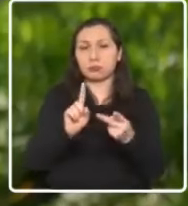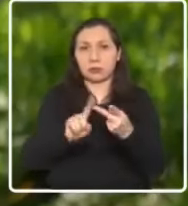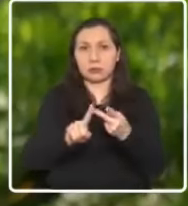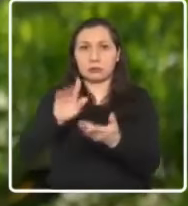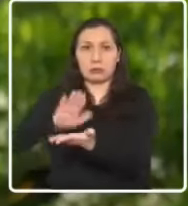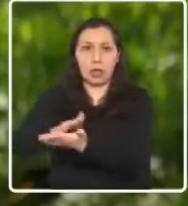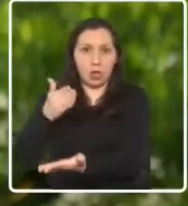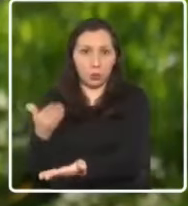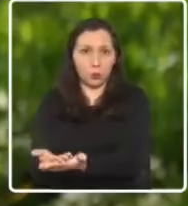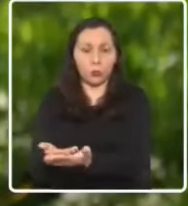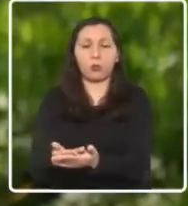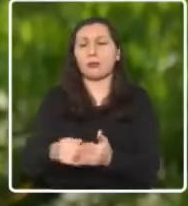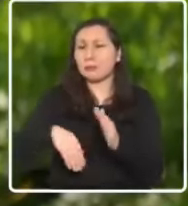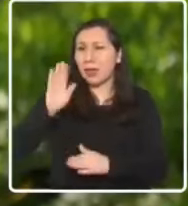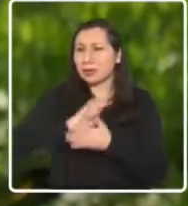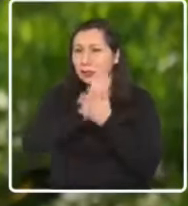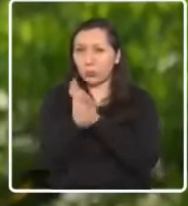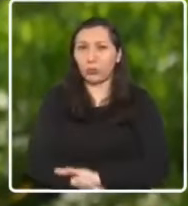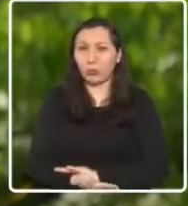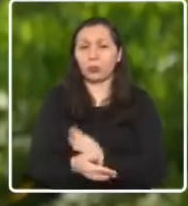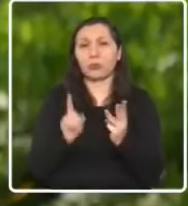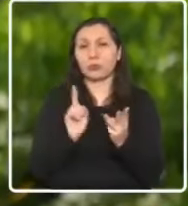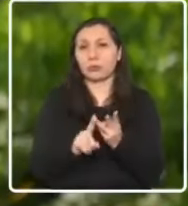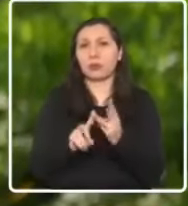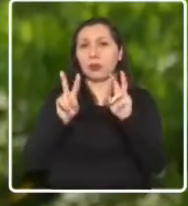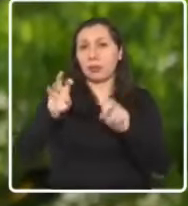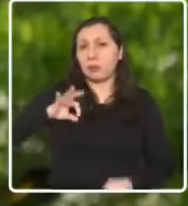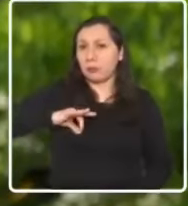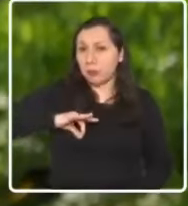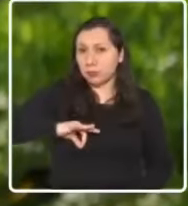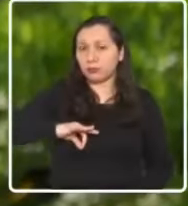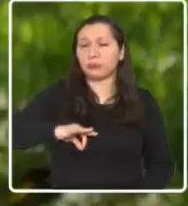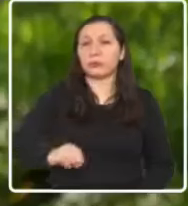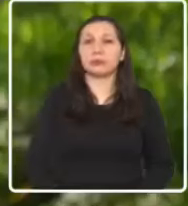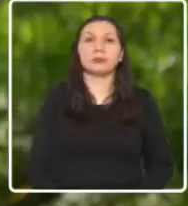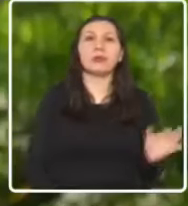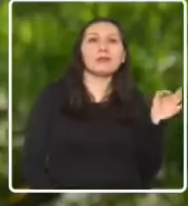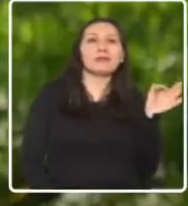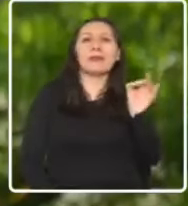materia de salud y por sobre todo en materia de pensiones.